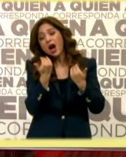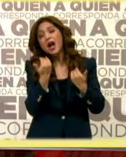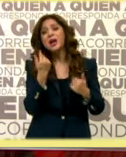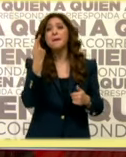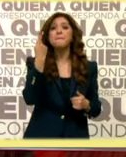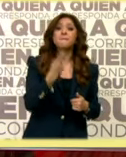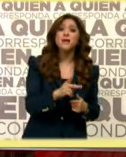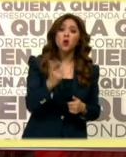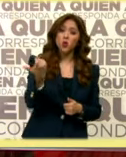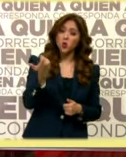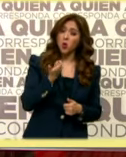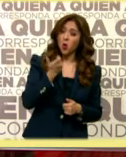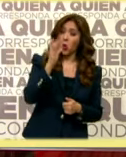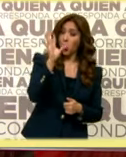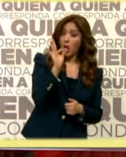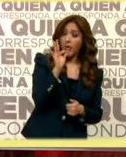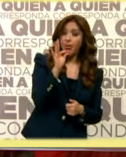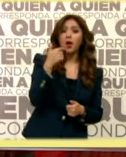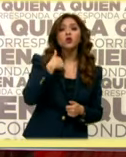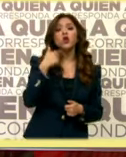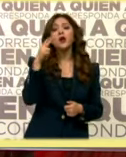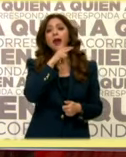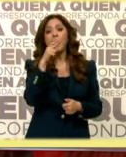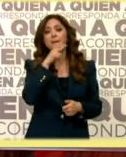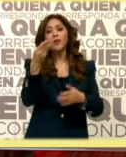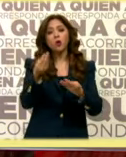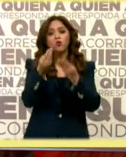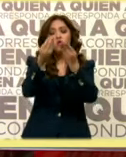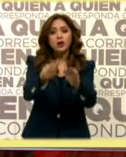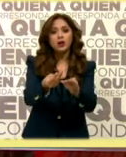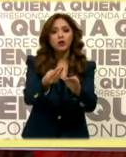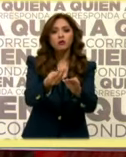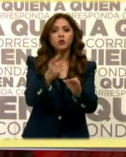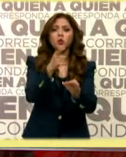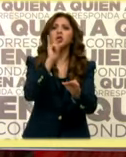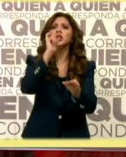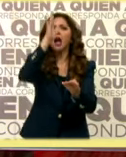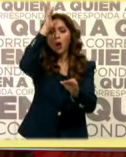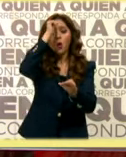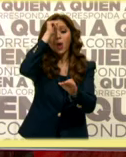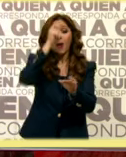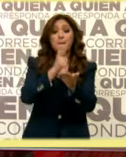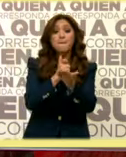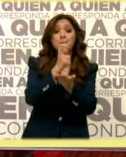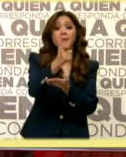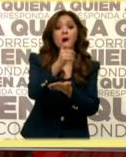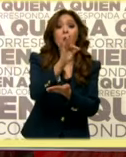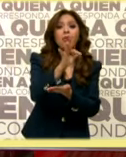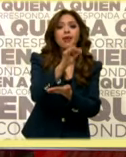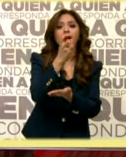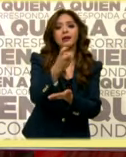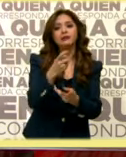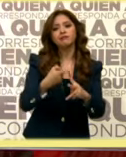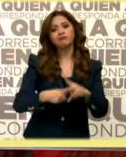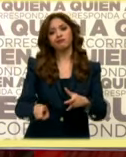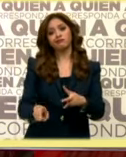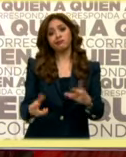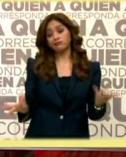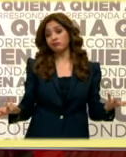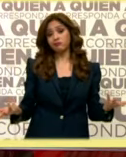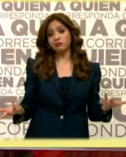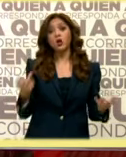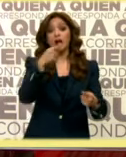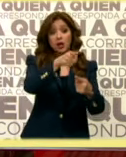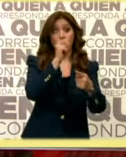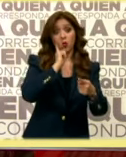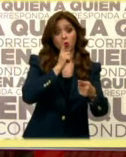me da 40 pesitos, ahorita le consigo uno. Ahí ya empezó. En ese momento hay que denunciarlo. Hace unos años era